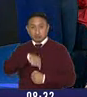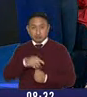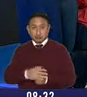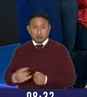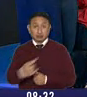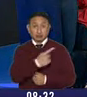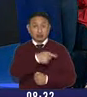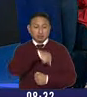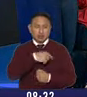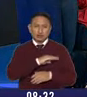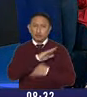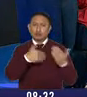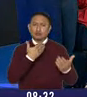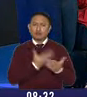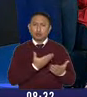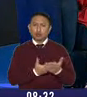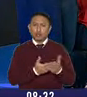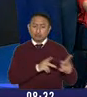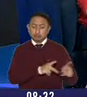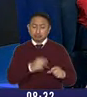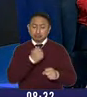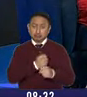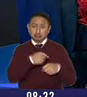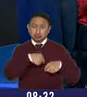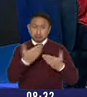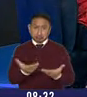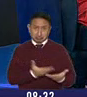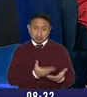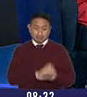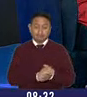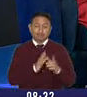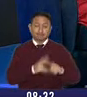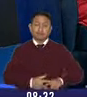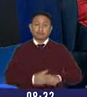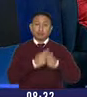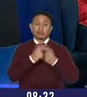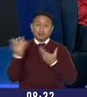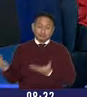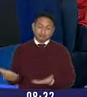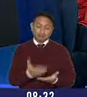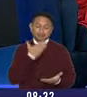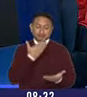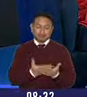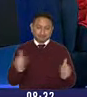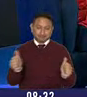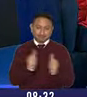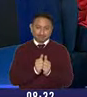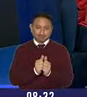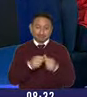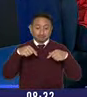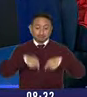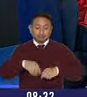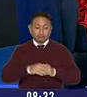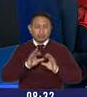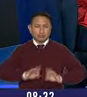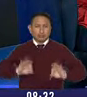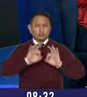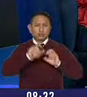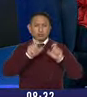pues, dé a conocer cuál es su plan de trabajo. Y vamos a arrancar, Guillermo, bienvenido, gracias por acompañarnos. Es importante que la